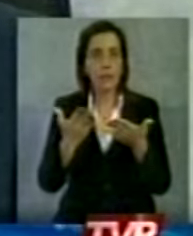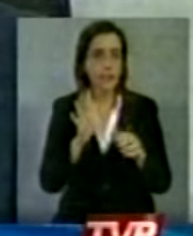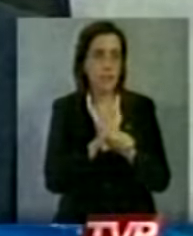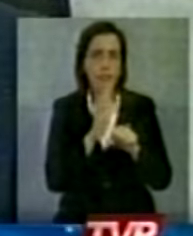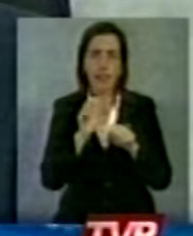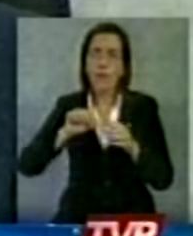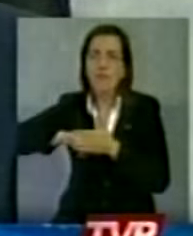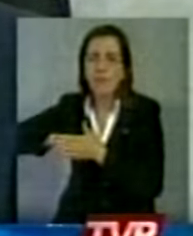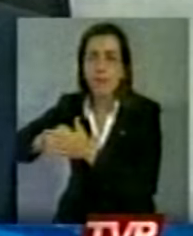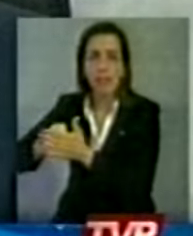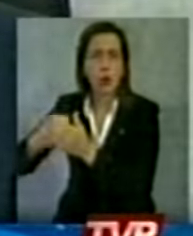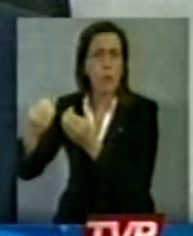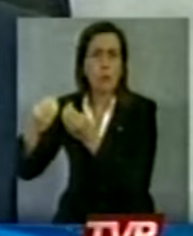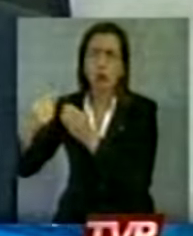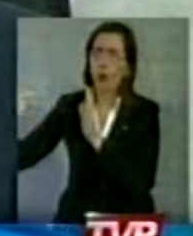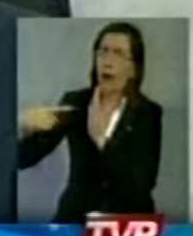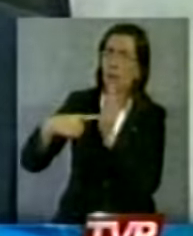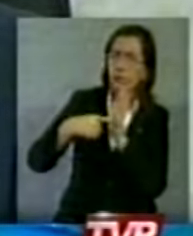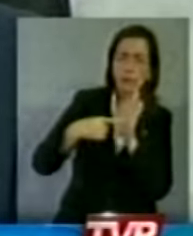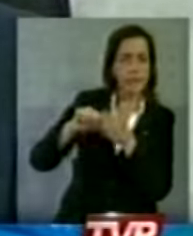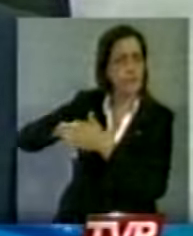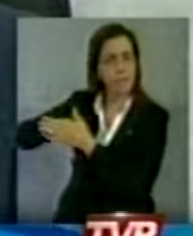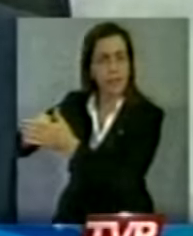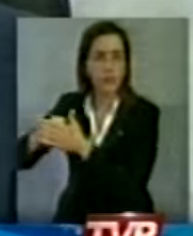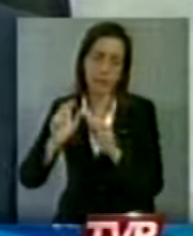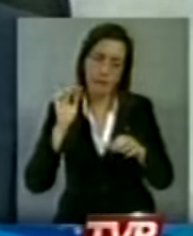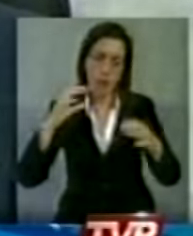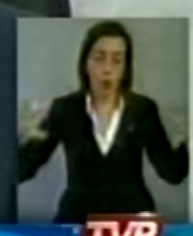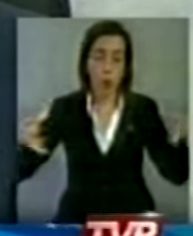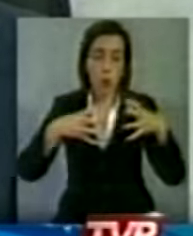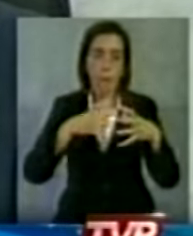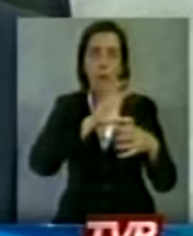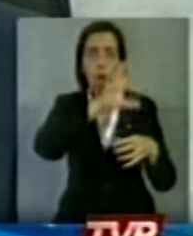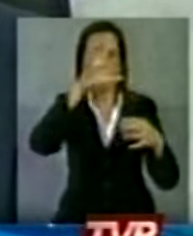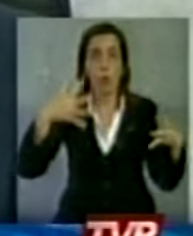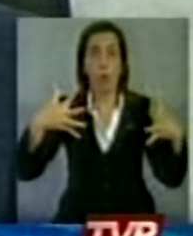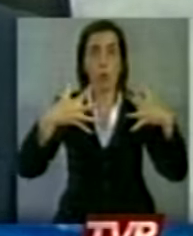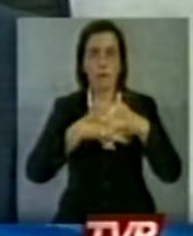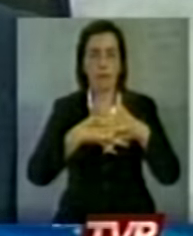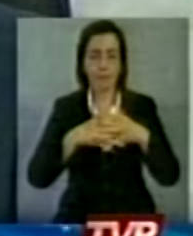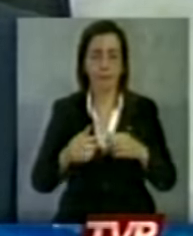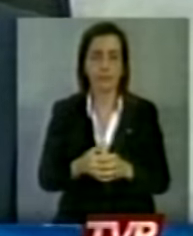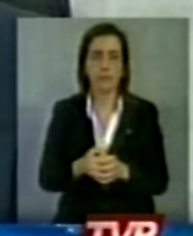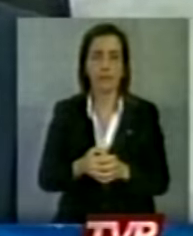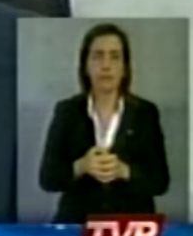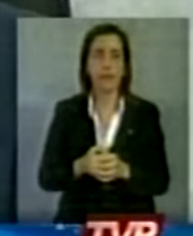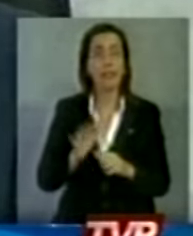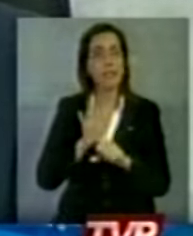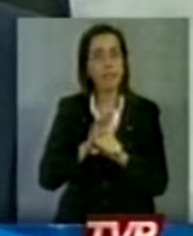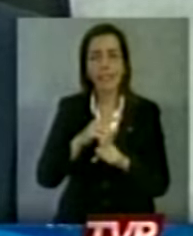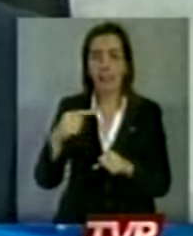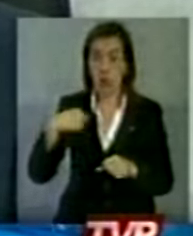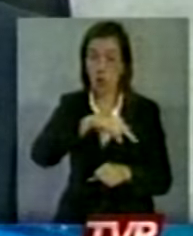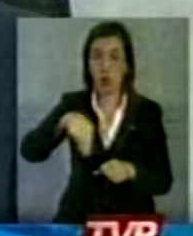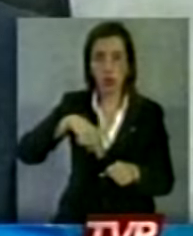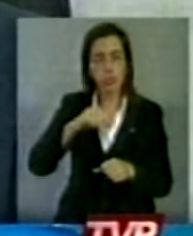a los inminentes males que amenazaban suplantarla. Queridos legisladores, Para esto vinieron